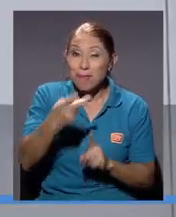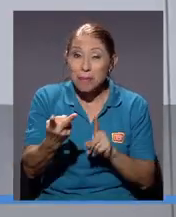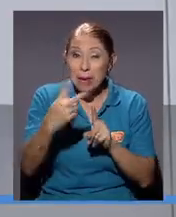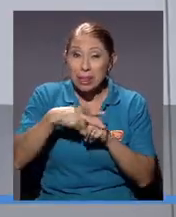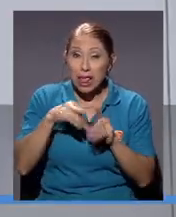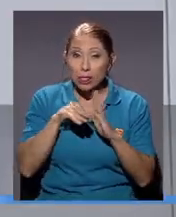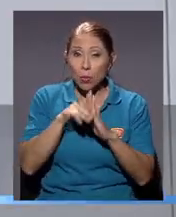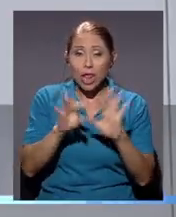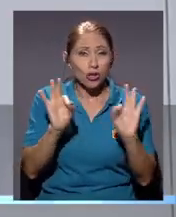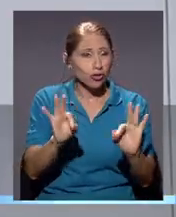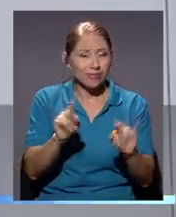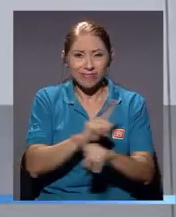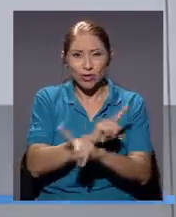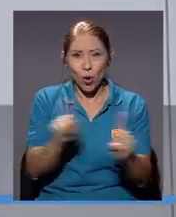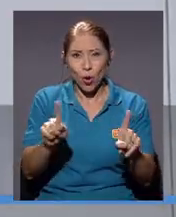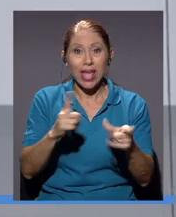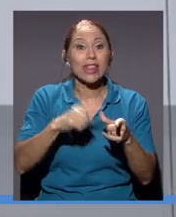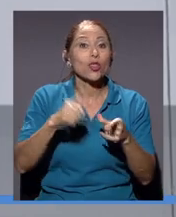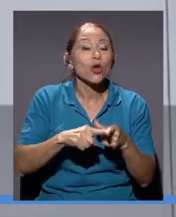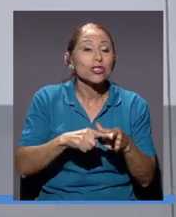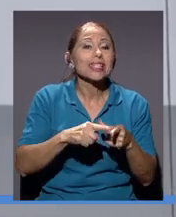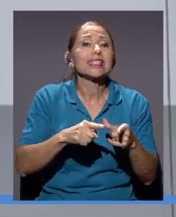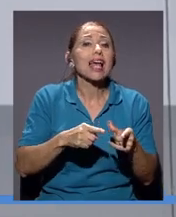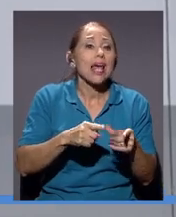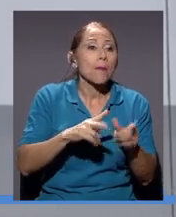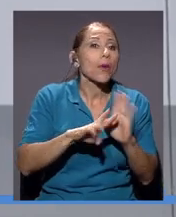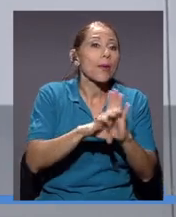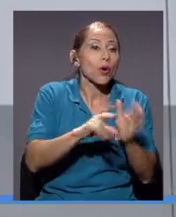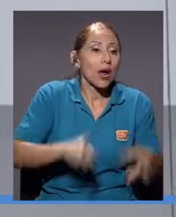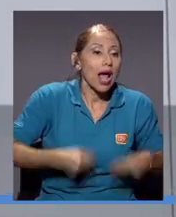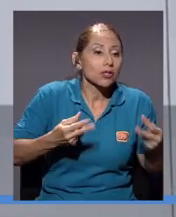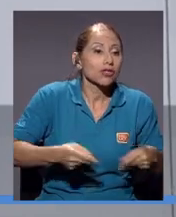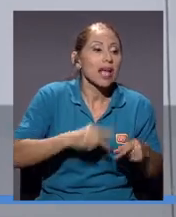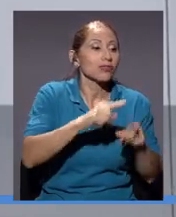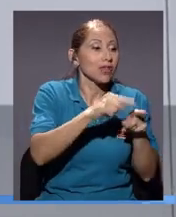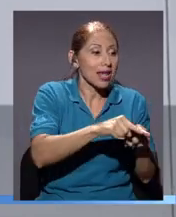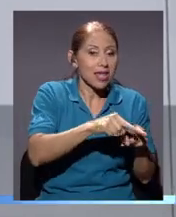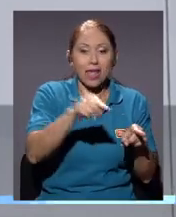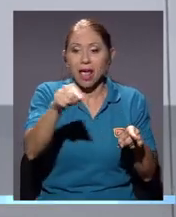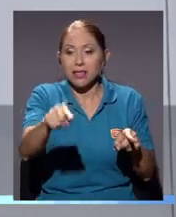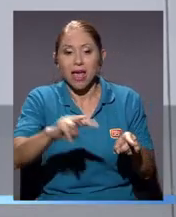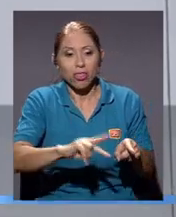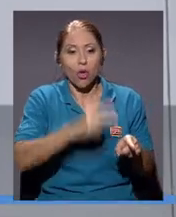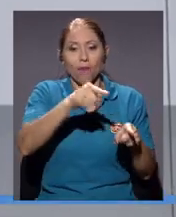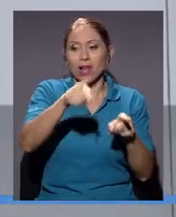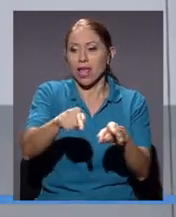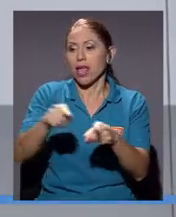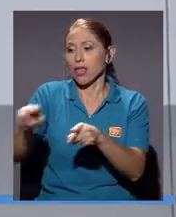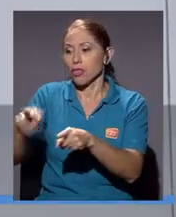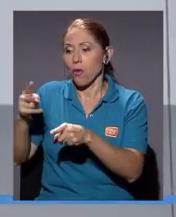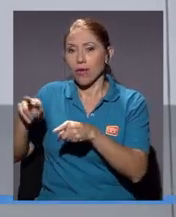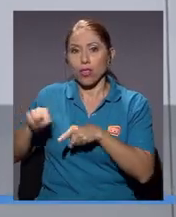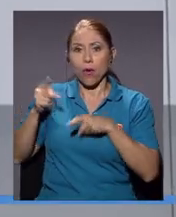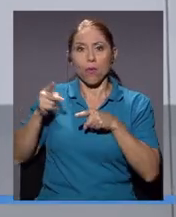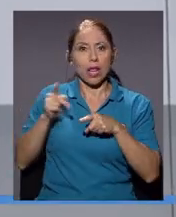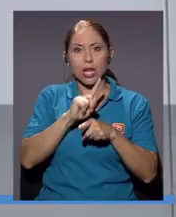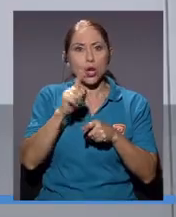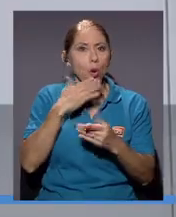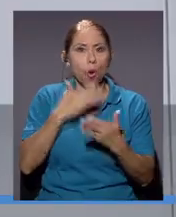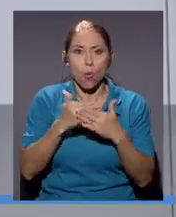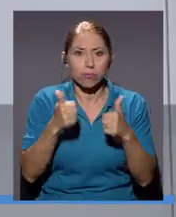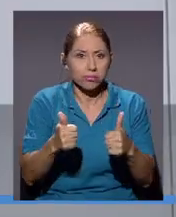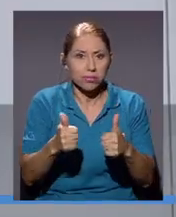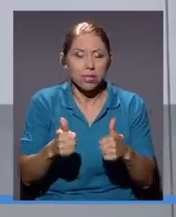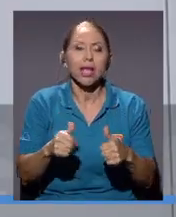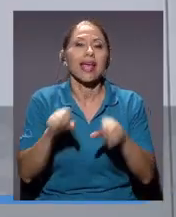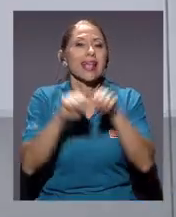bien entonces tenemos una duplicidad en una serie de gastos y que no necesariamente son efectivos pero por otro lado el